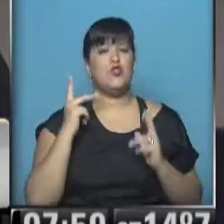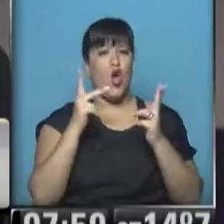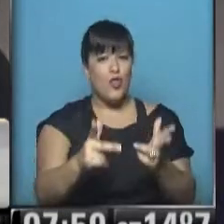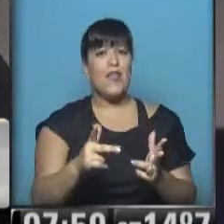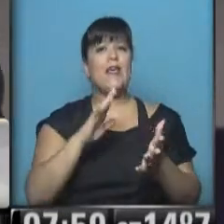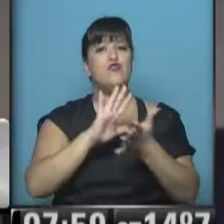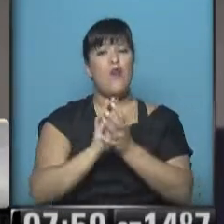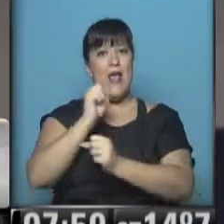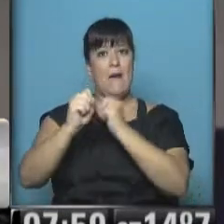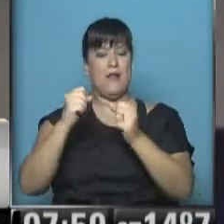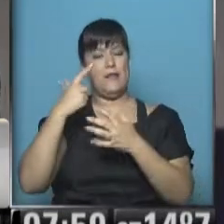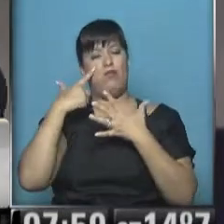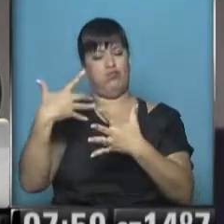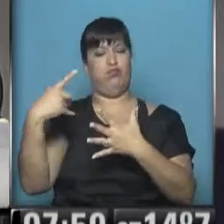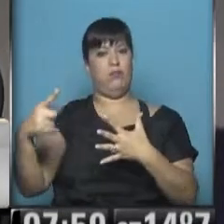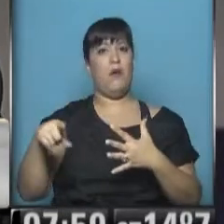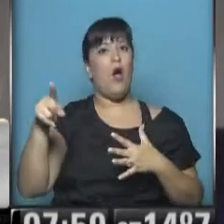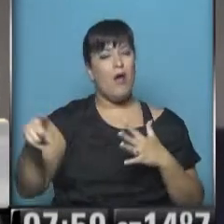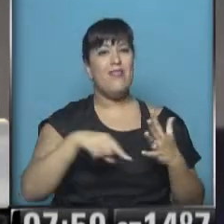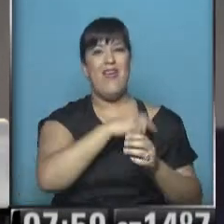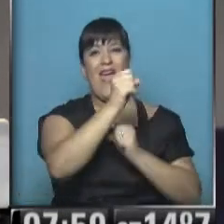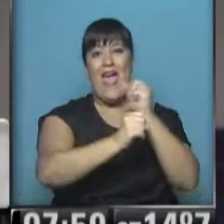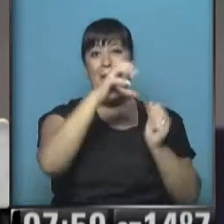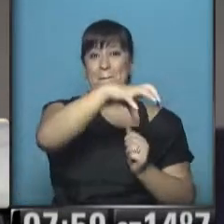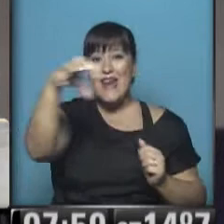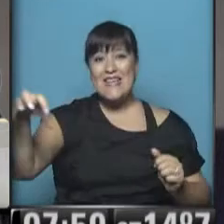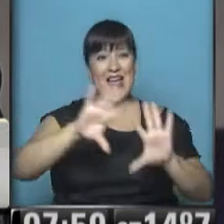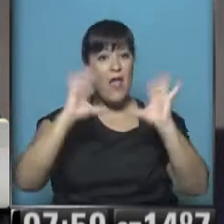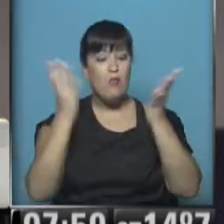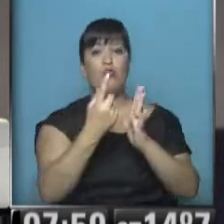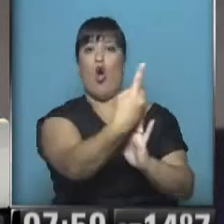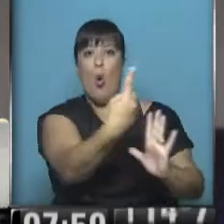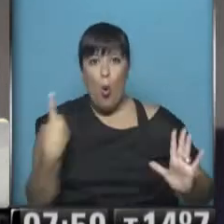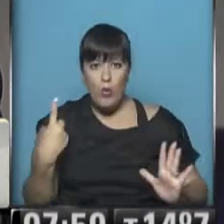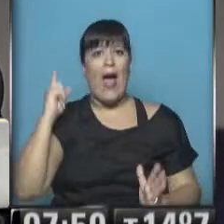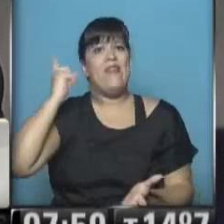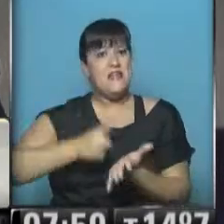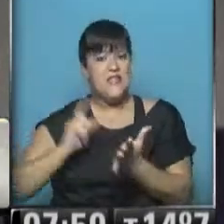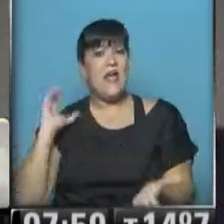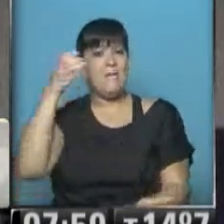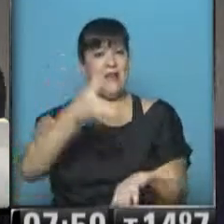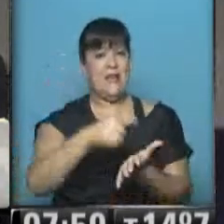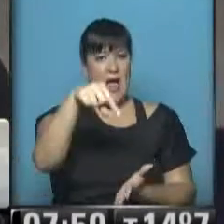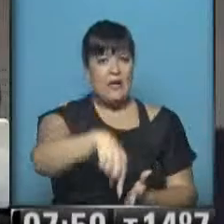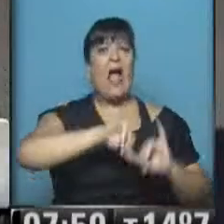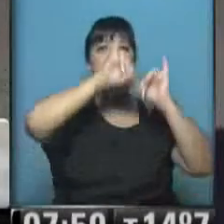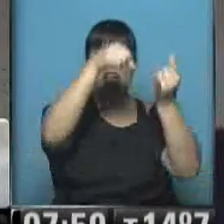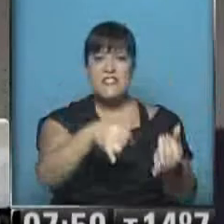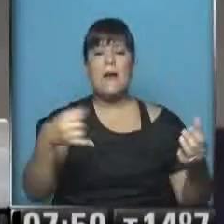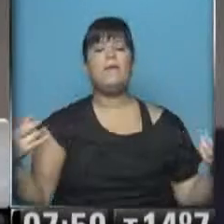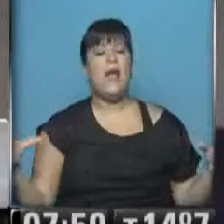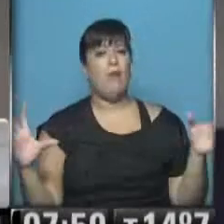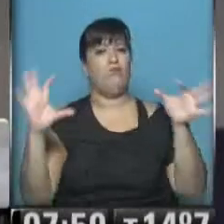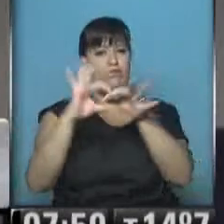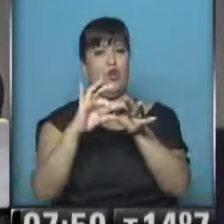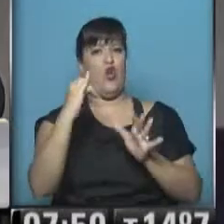de empresa que estamos hablando una de las empresas más grandes del mundo decide invertir acá y acepta asociarse con el pf esto es lo otro importante